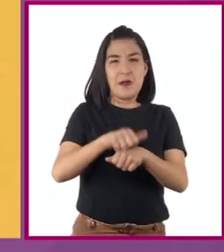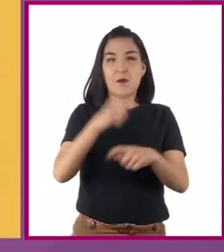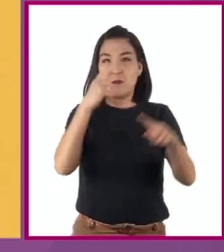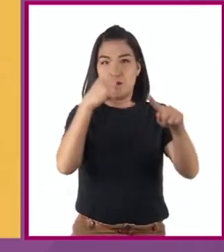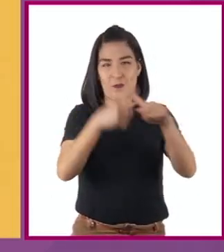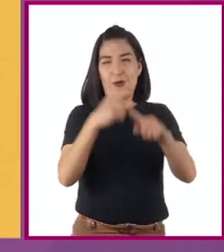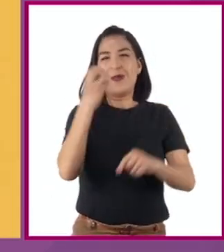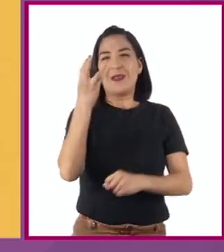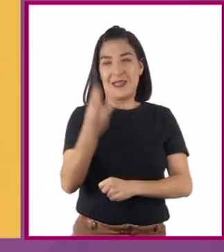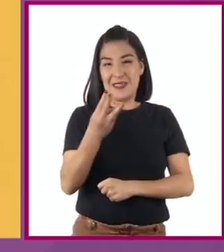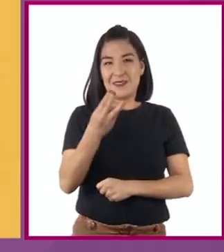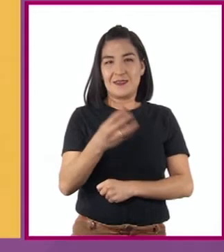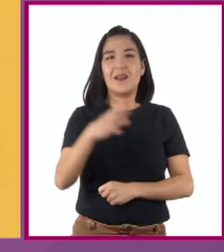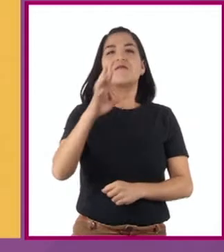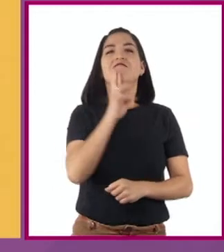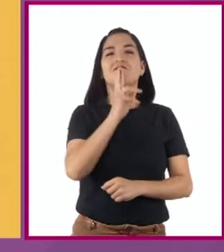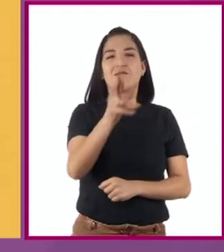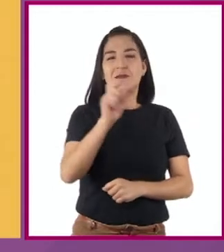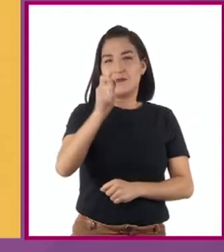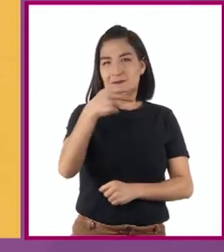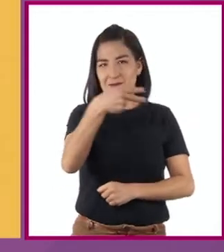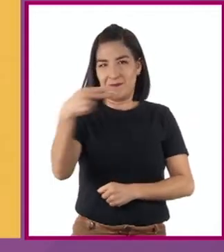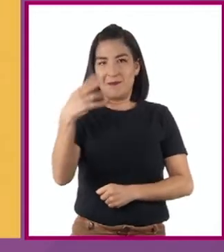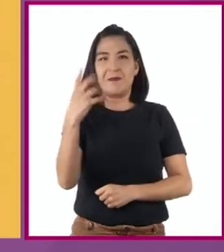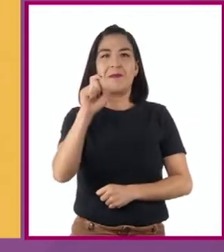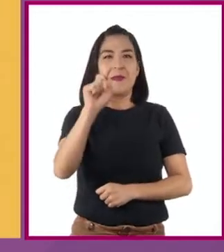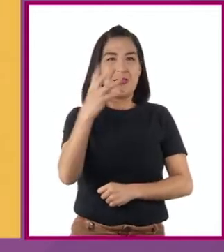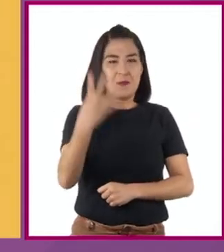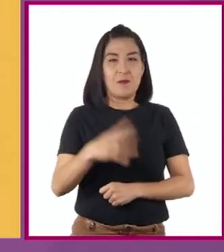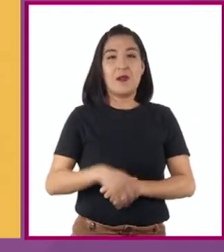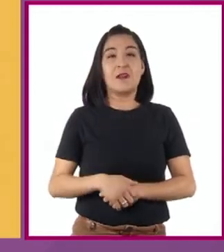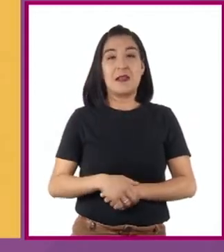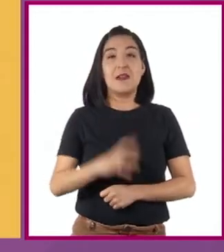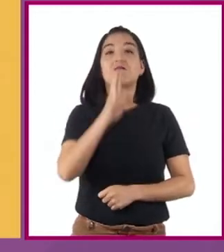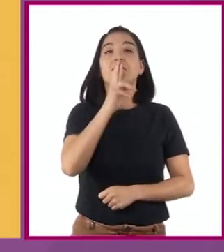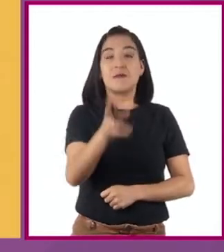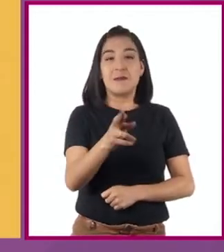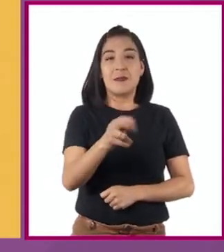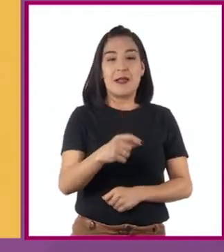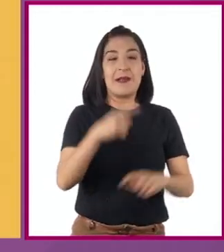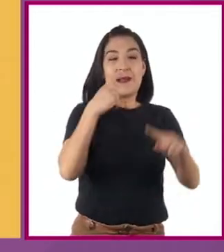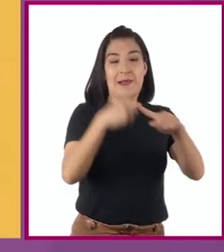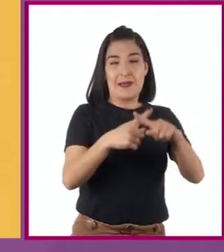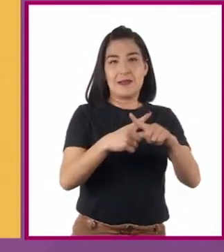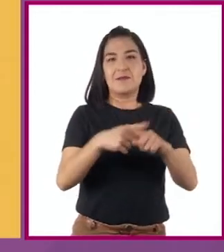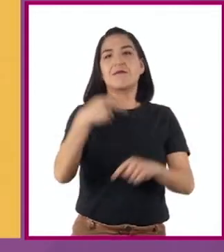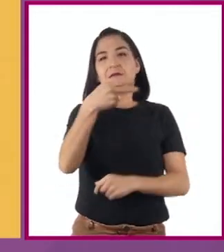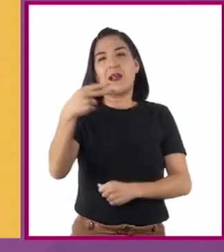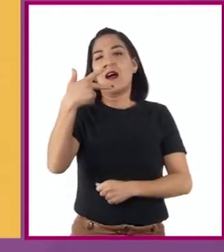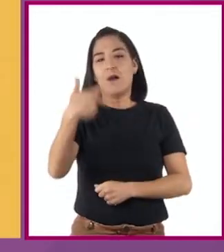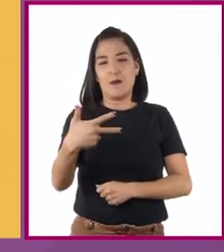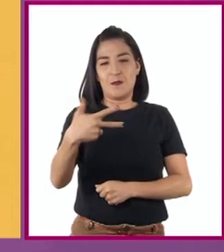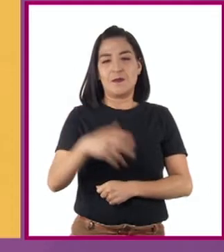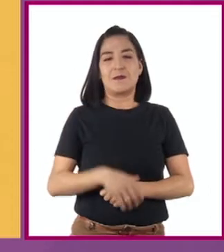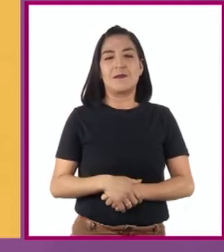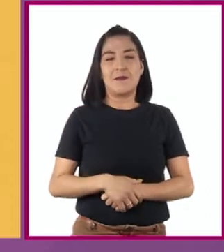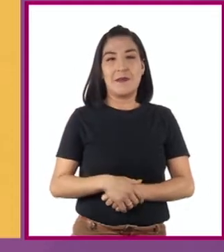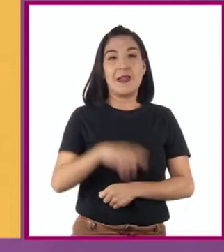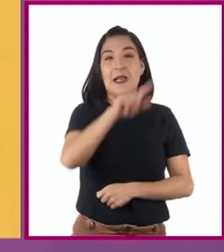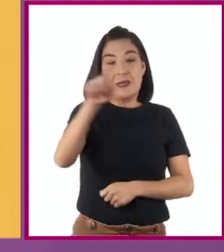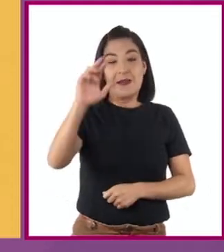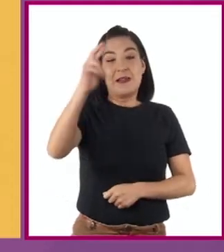3 da como resultado 24? El resultado es x igual a 8. Recordemos que